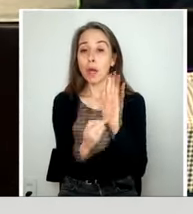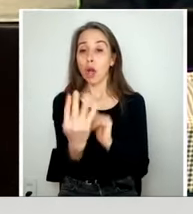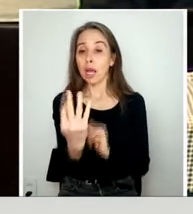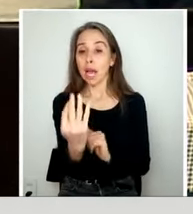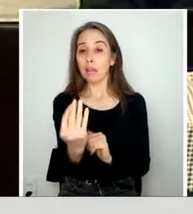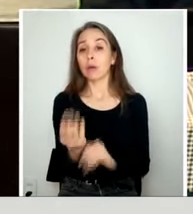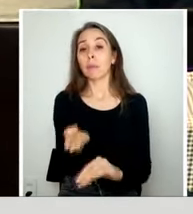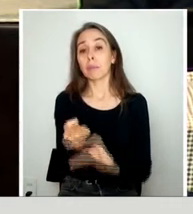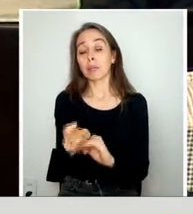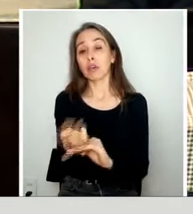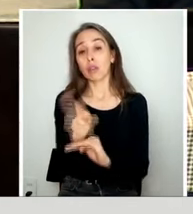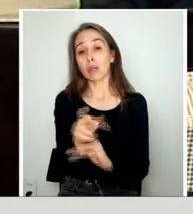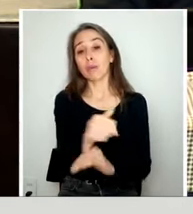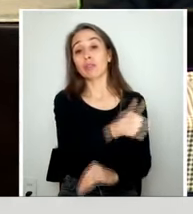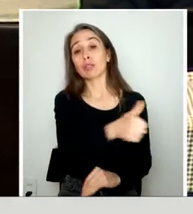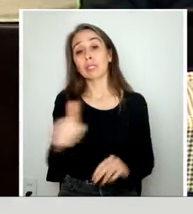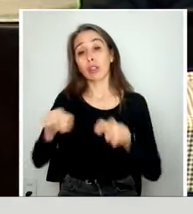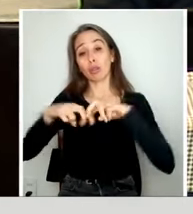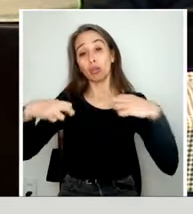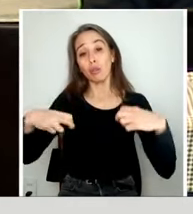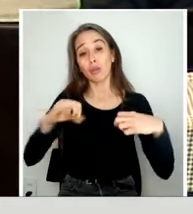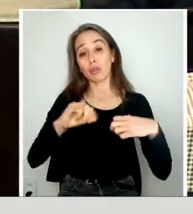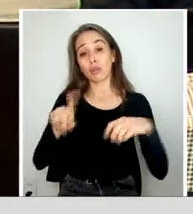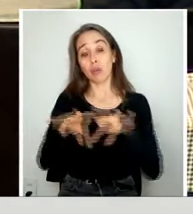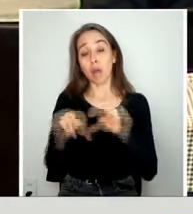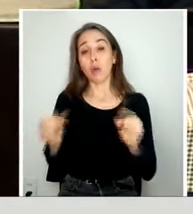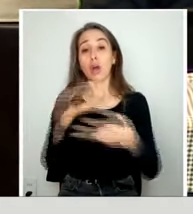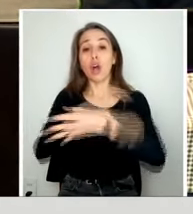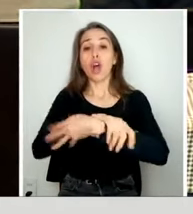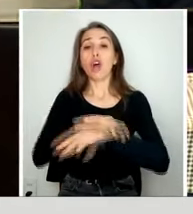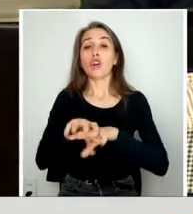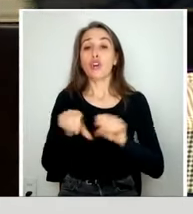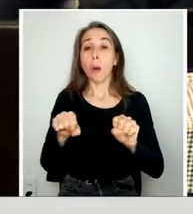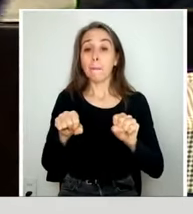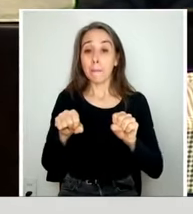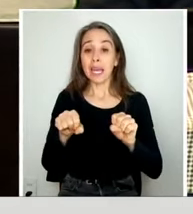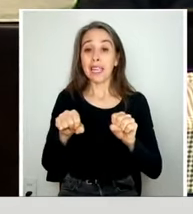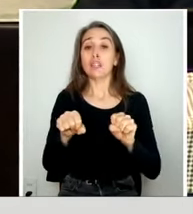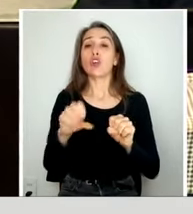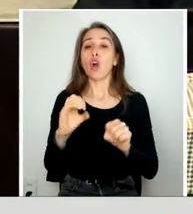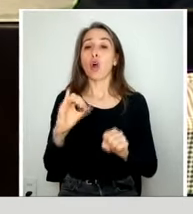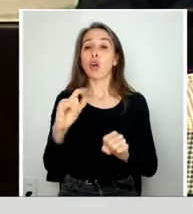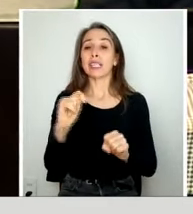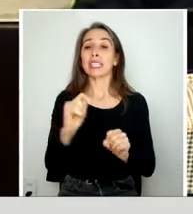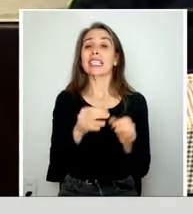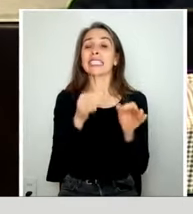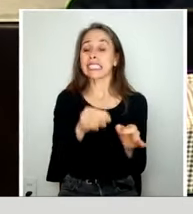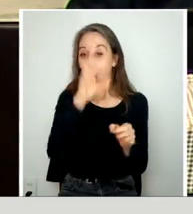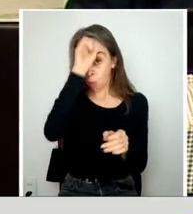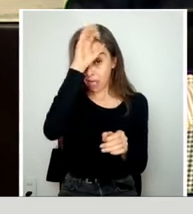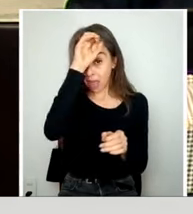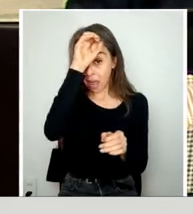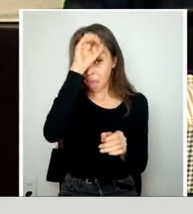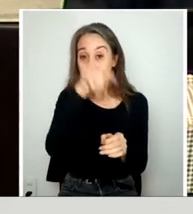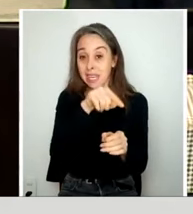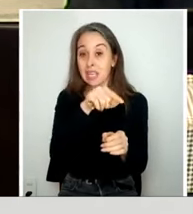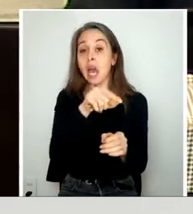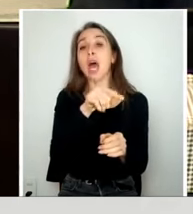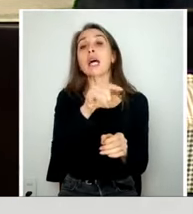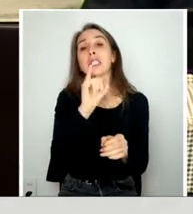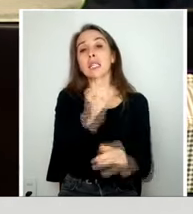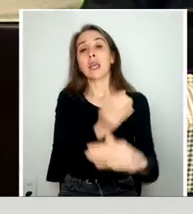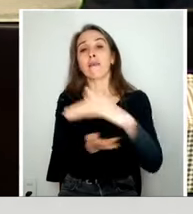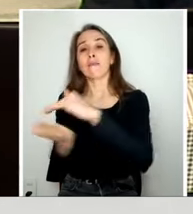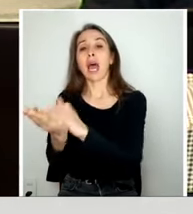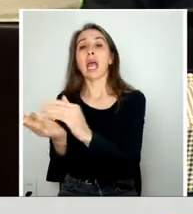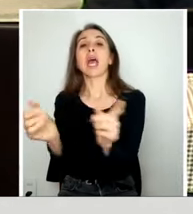la unanimidad para que el convenio sobre seguridad de las minas pueda pasar por la comisión de trabajo creo que es es importante y faltaba un